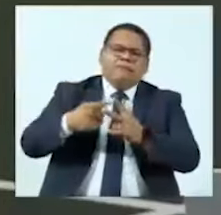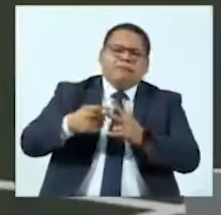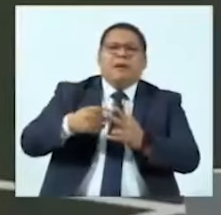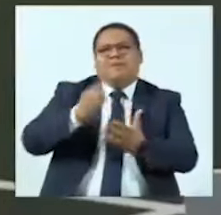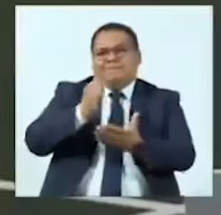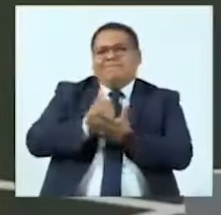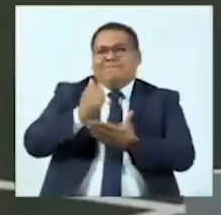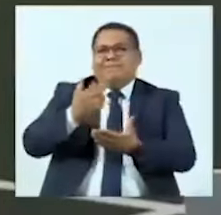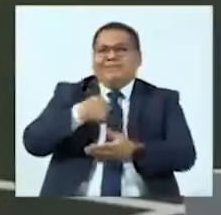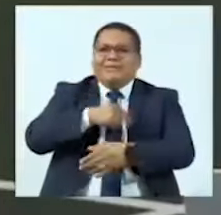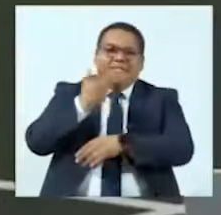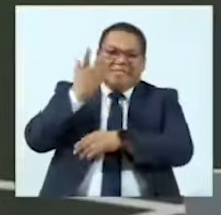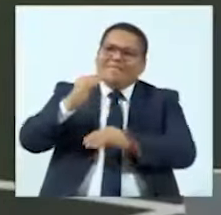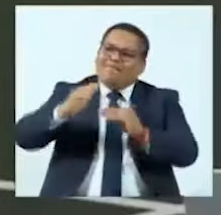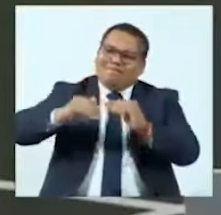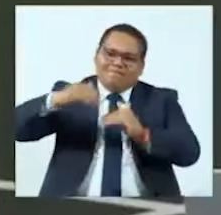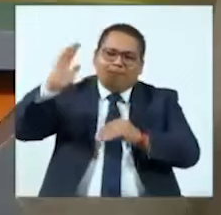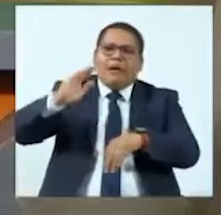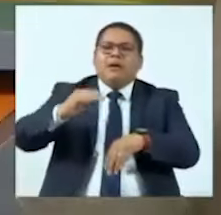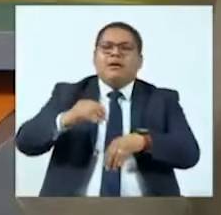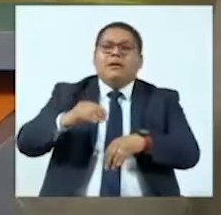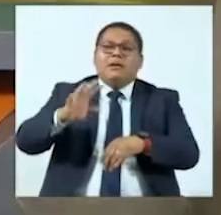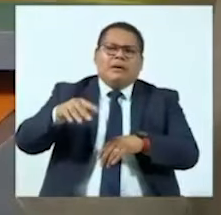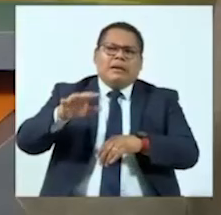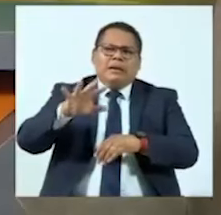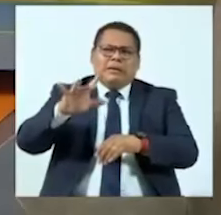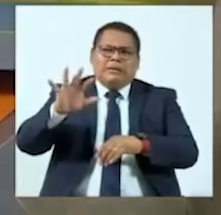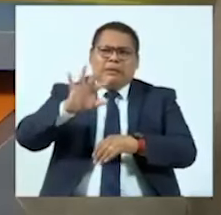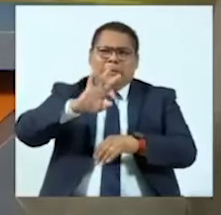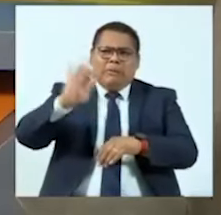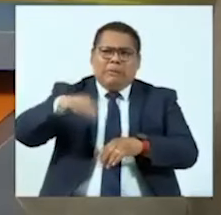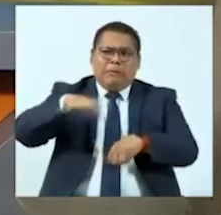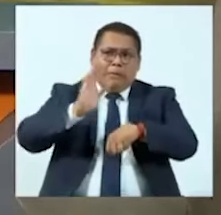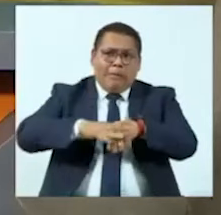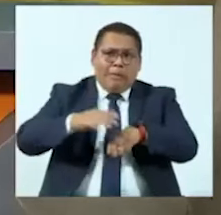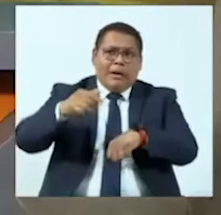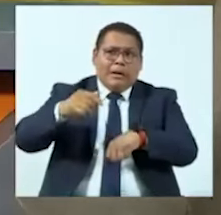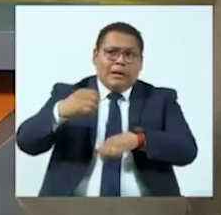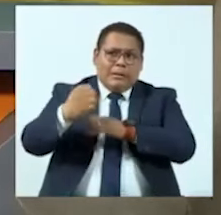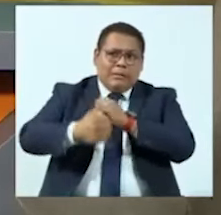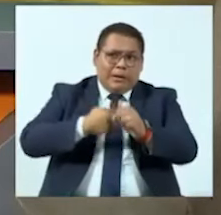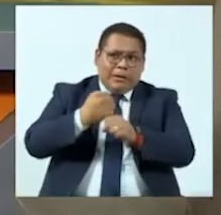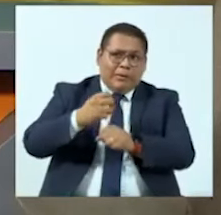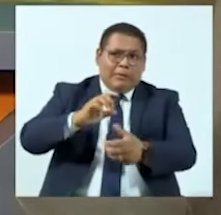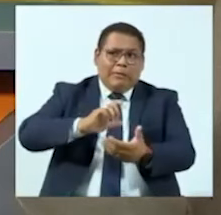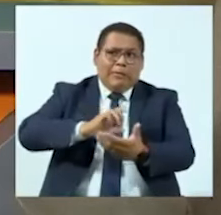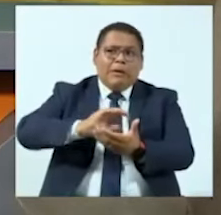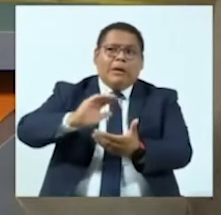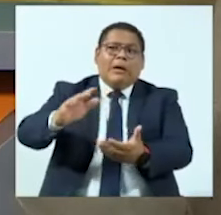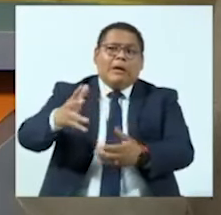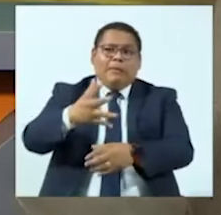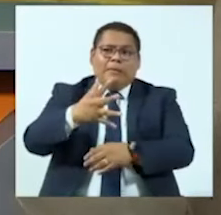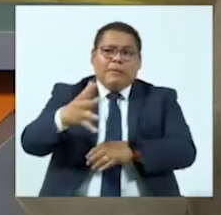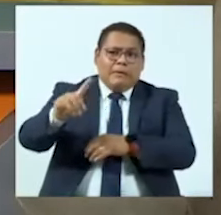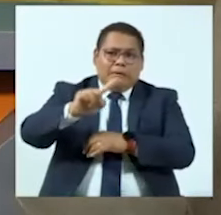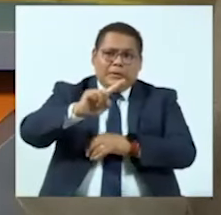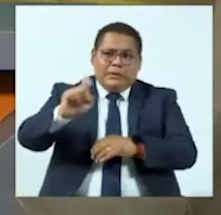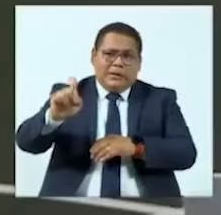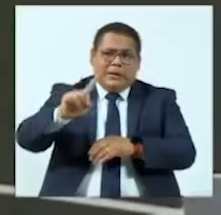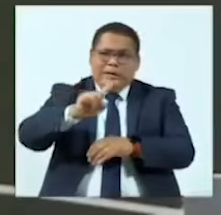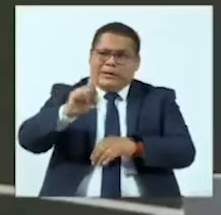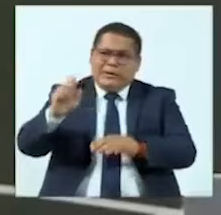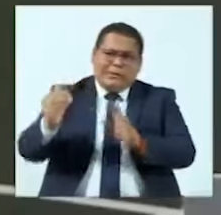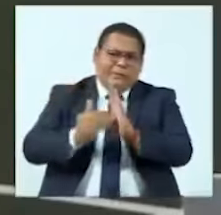superar esas cifras si aumentaran casi el 50% como fue en el año anterior andarían entregando cerca de 100000 cento y tantas